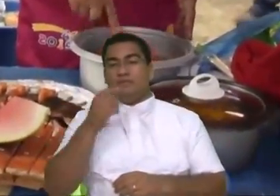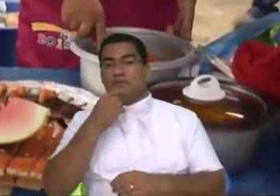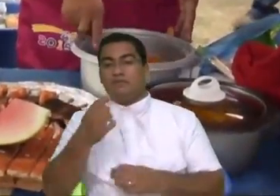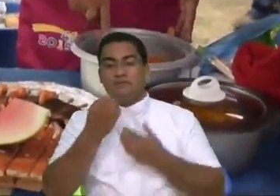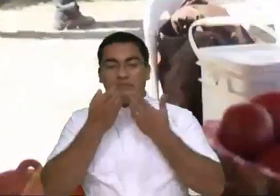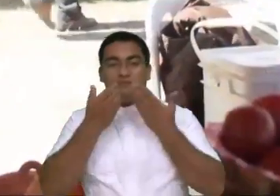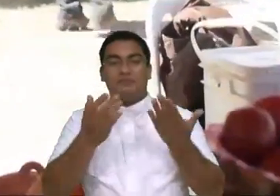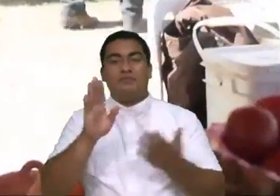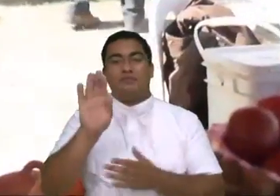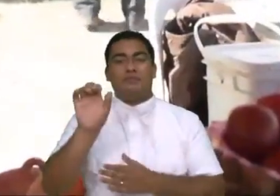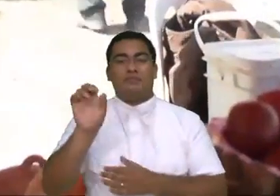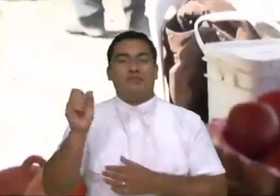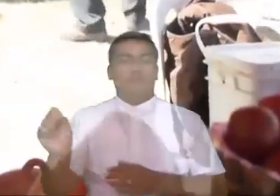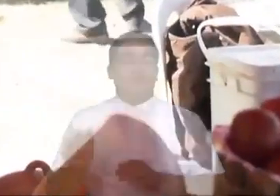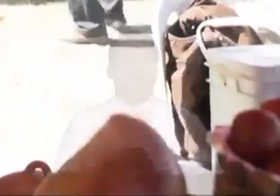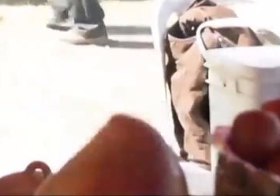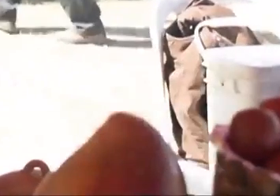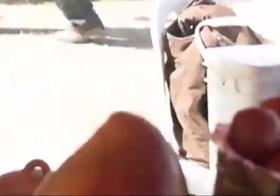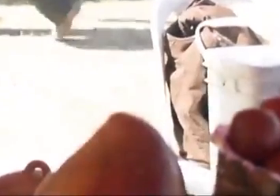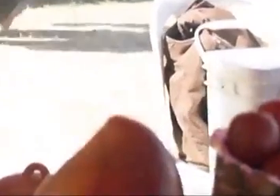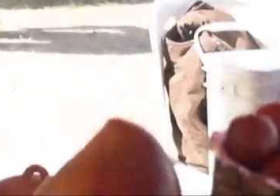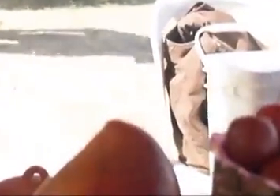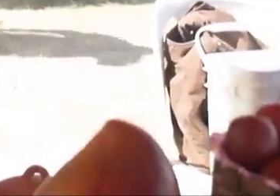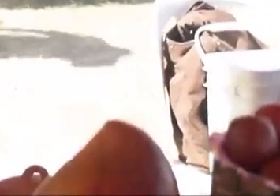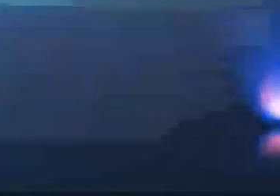informó Vanessa Paz.